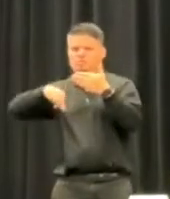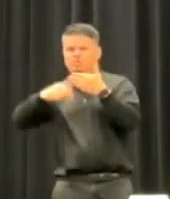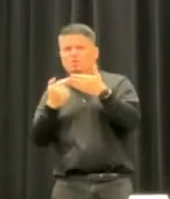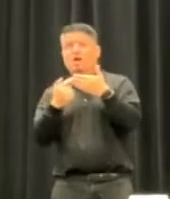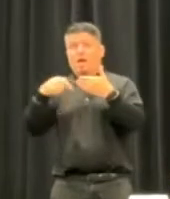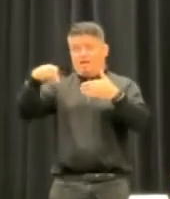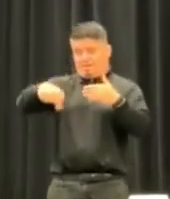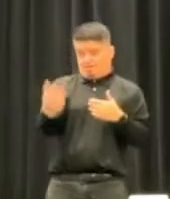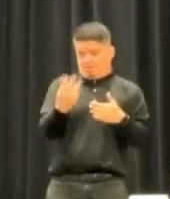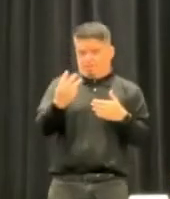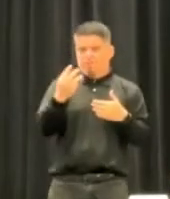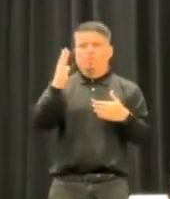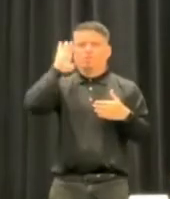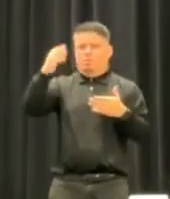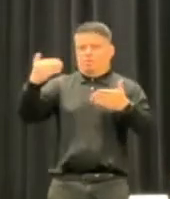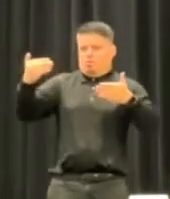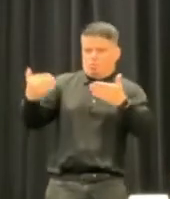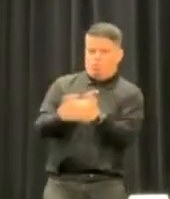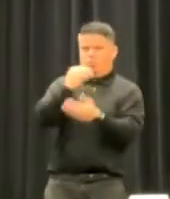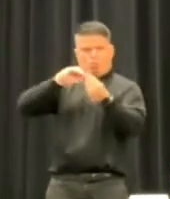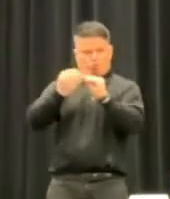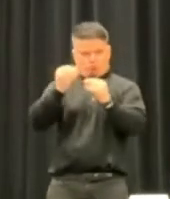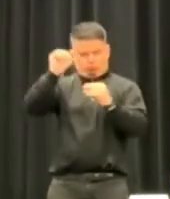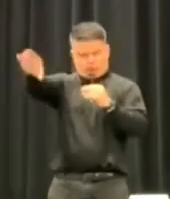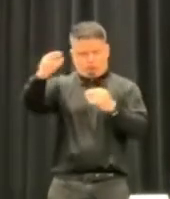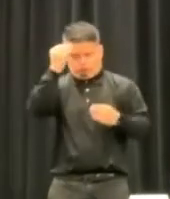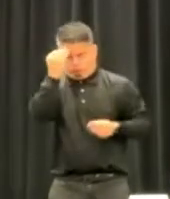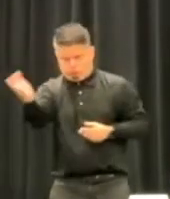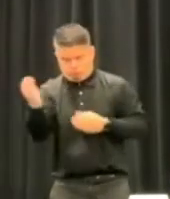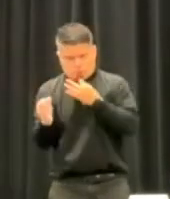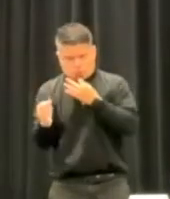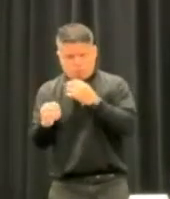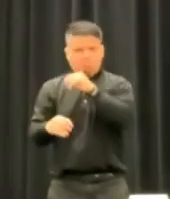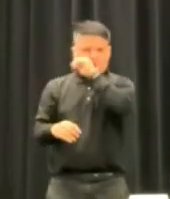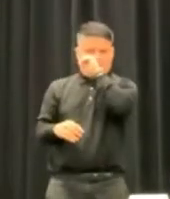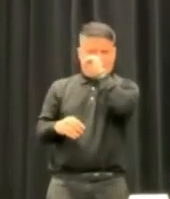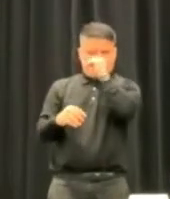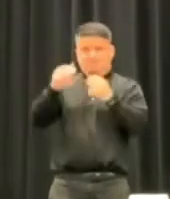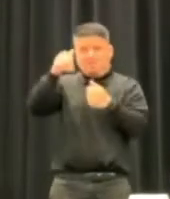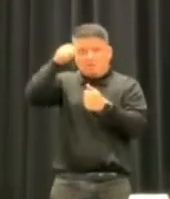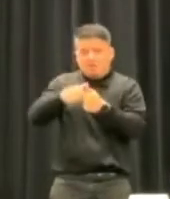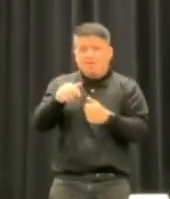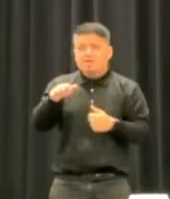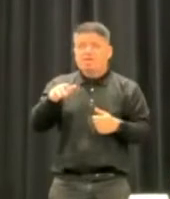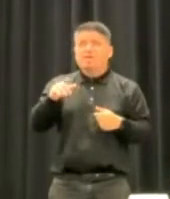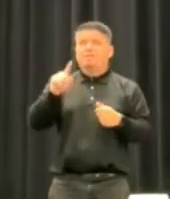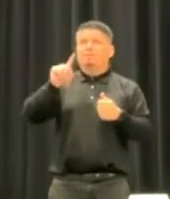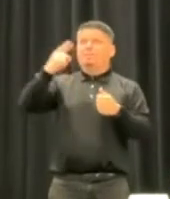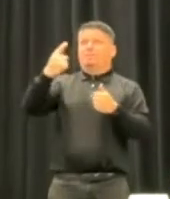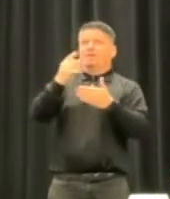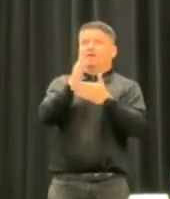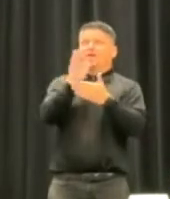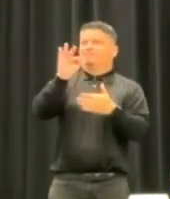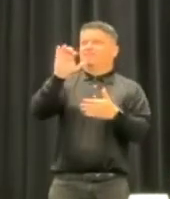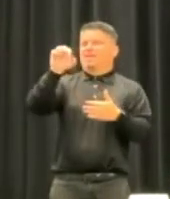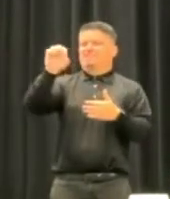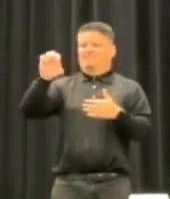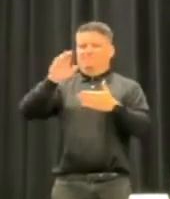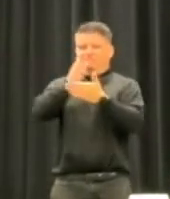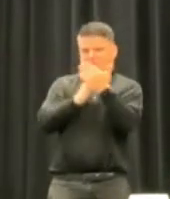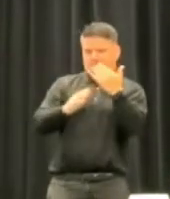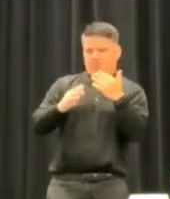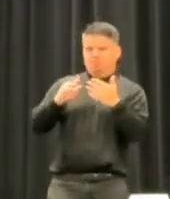y este número va a ser cambian en la primera fase tenemos 137 escuelas pero